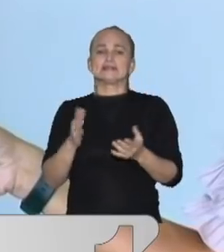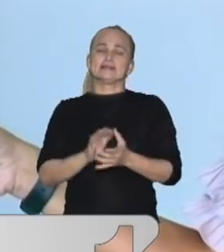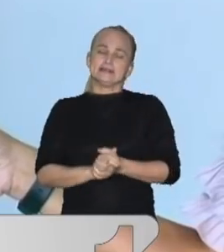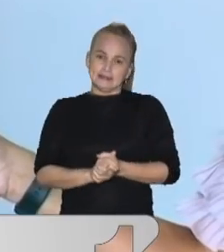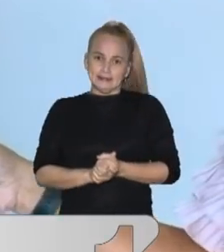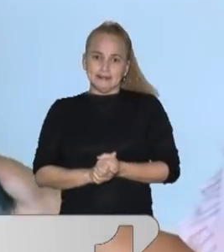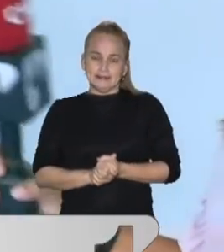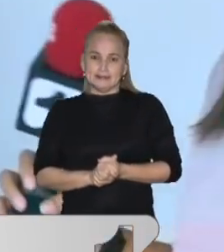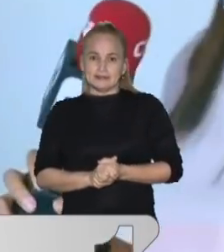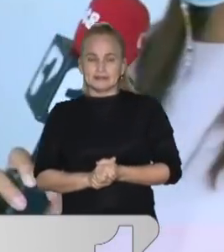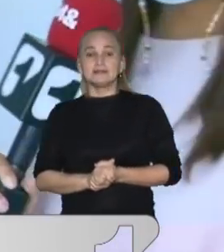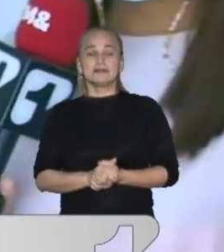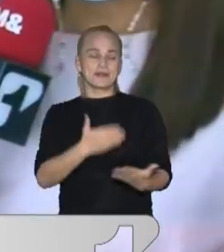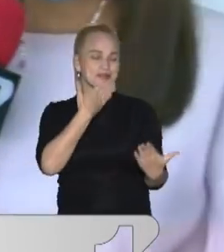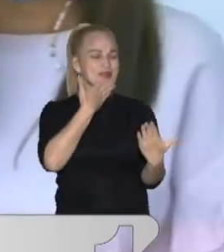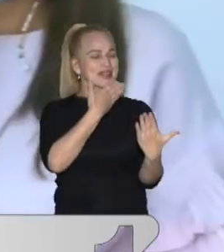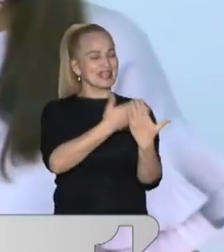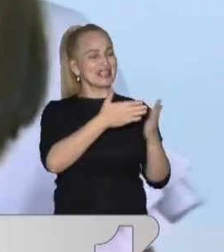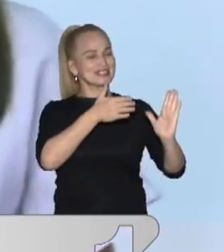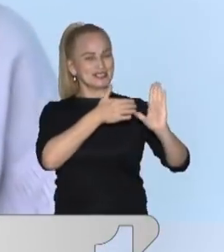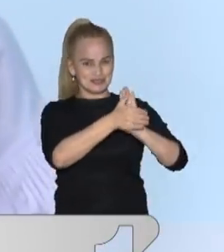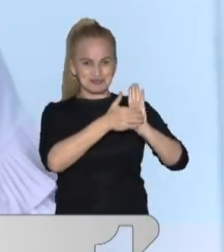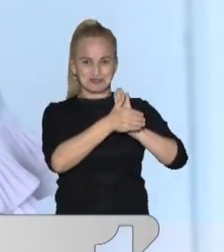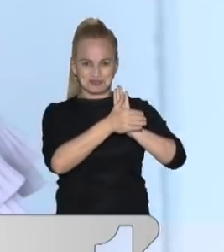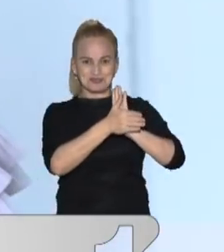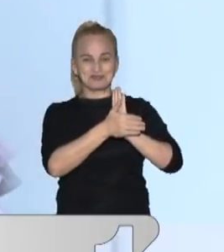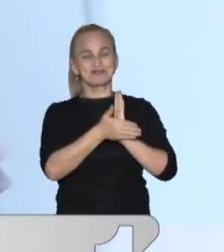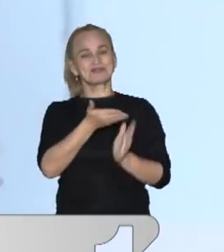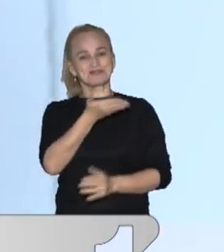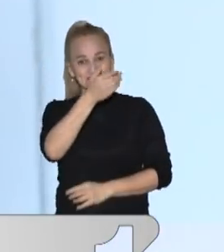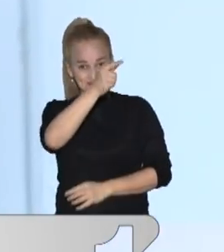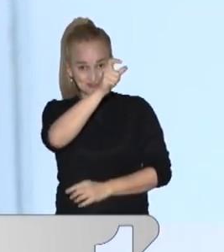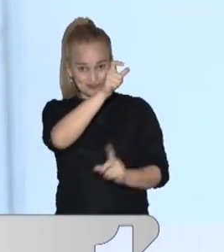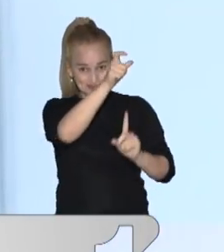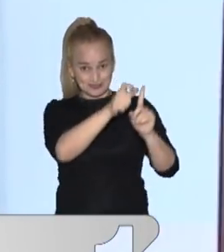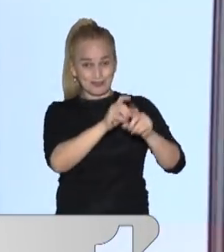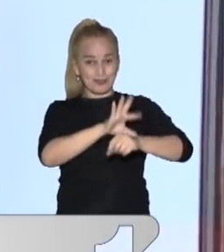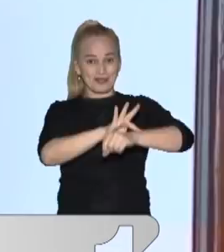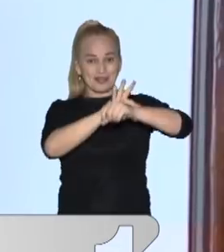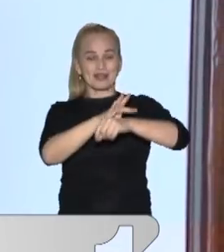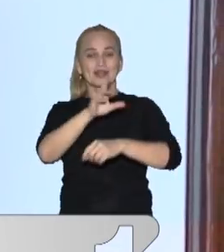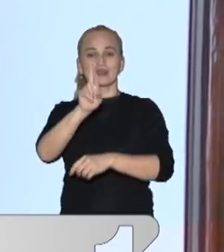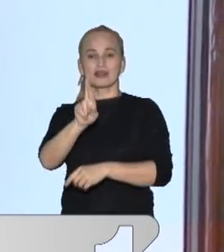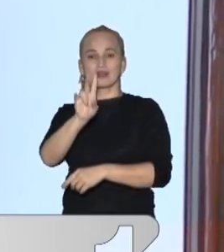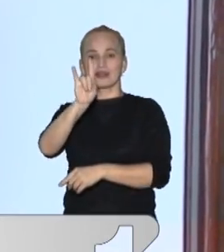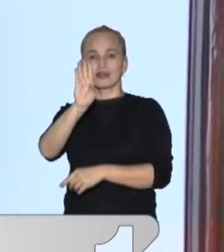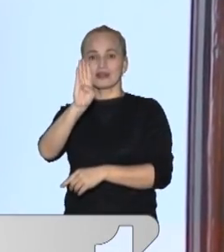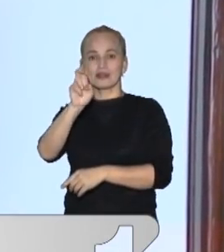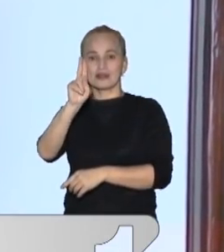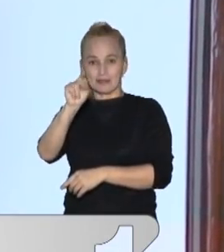más peligroso. Muchísimas gracias. Es la declaración del doctor Rubén Sabogal,